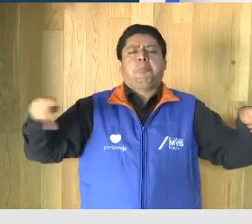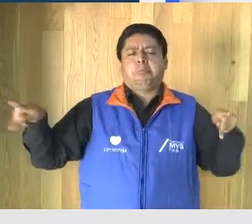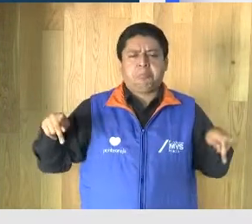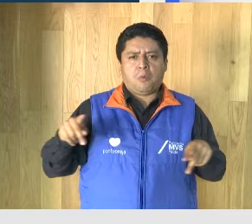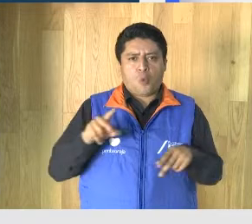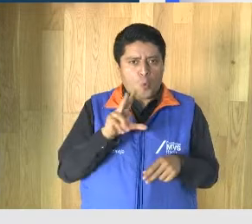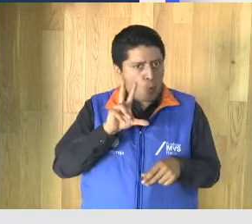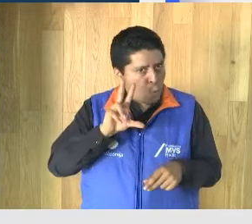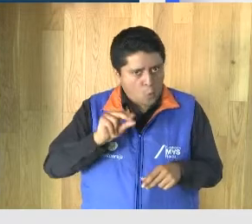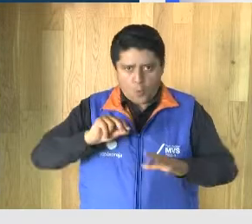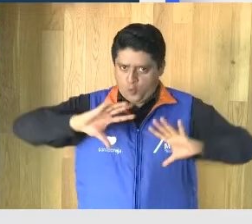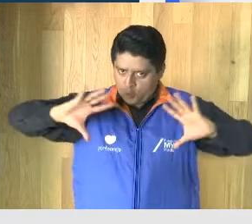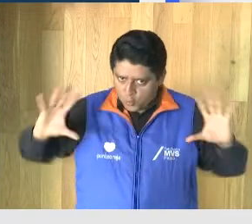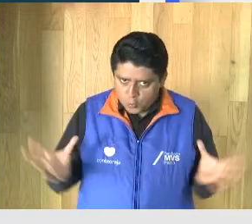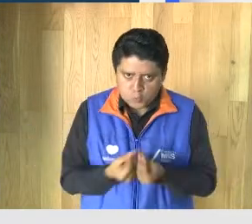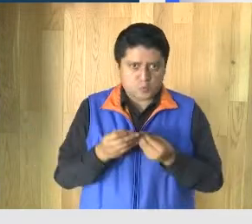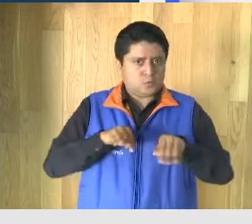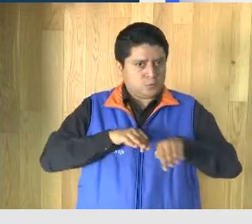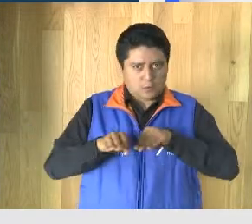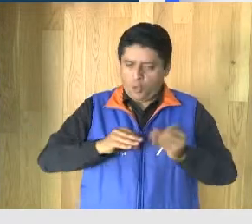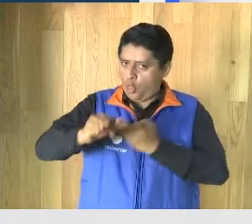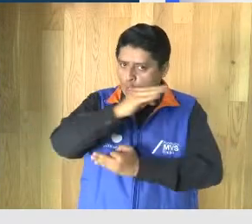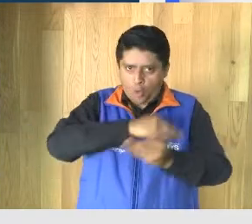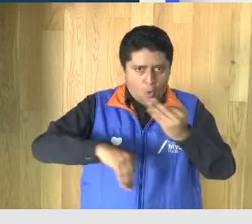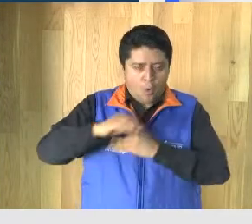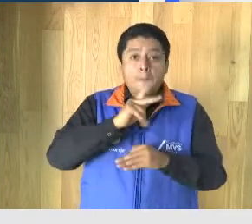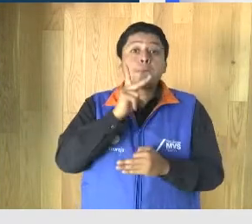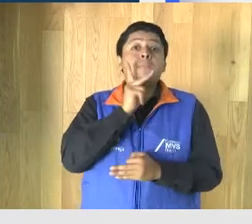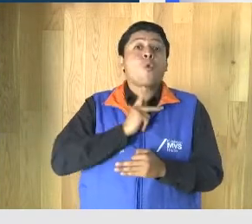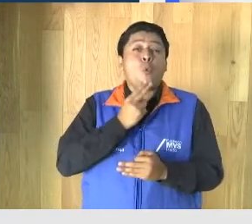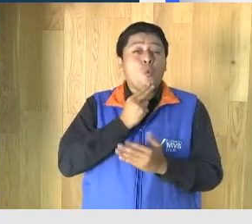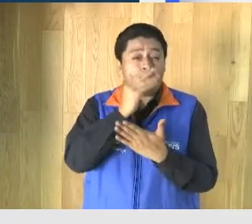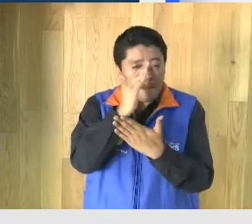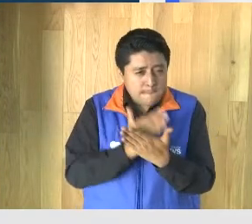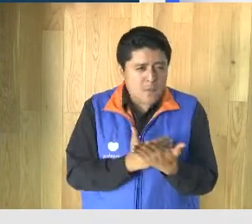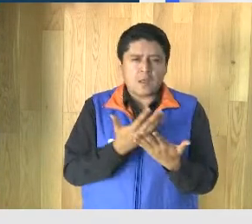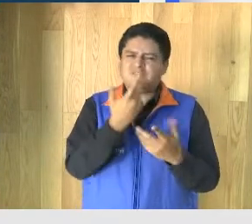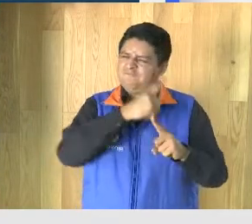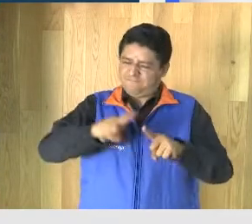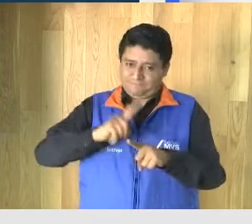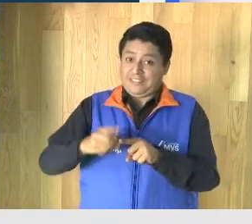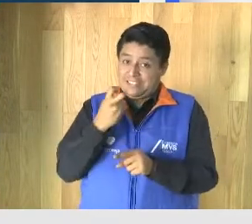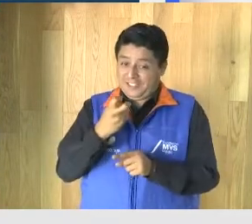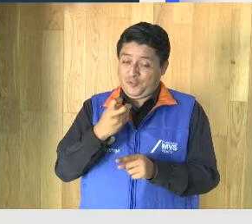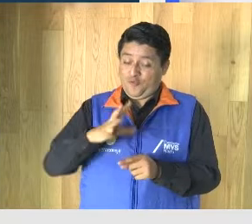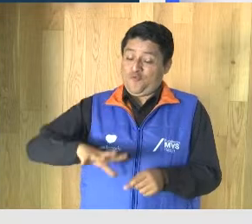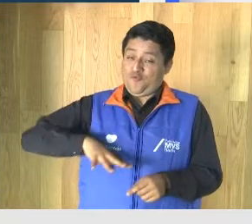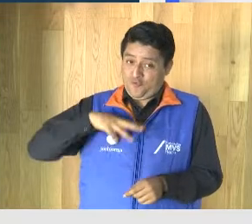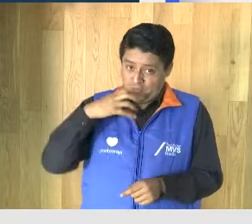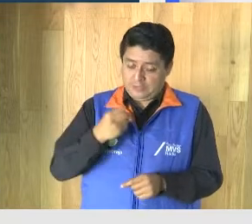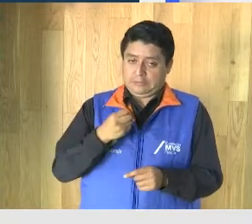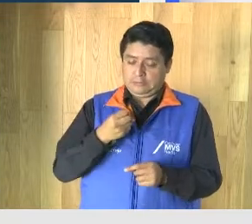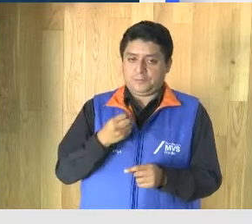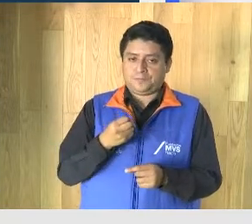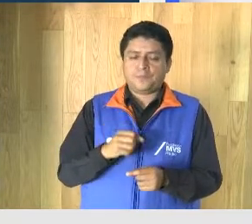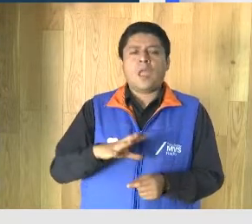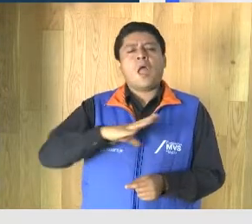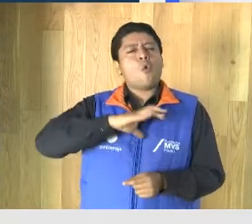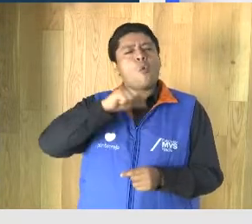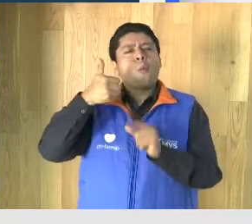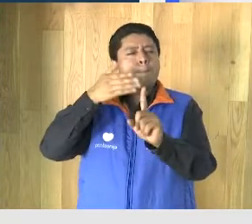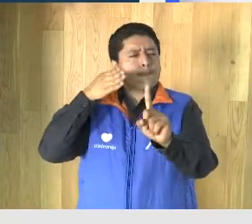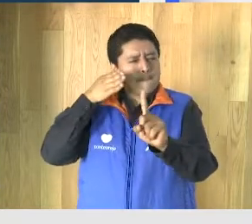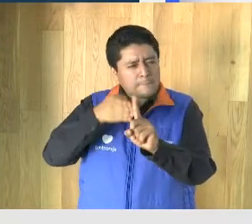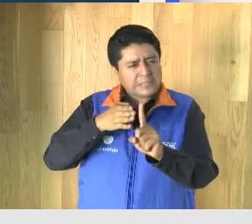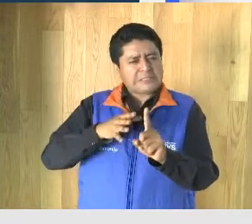cual, bueno, el cambio climático, desde luego, es el gran reto. Otro de los grandes retos, que también era uno de los que